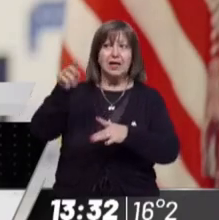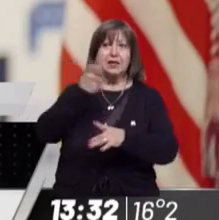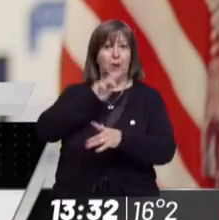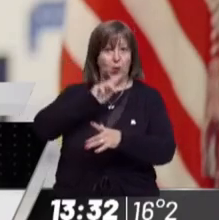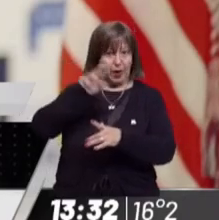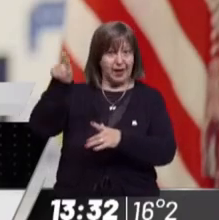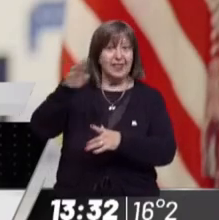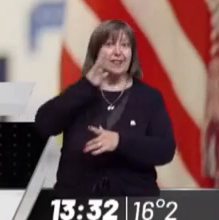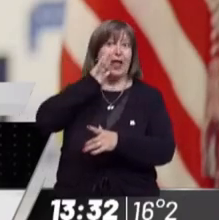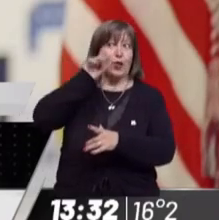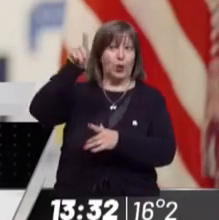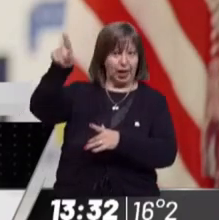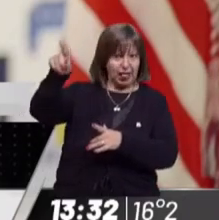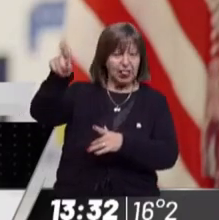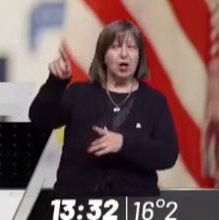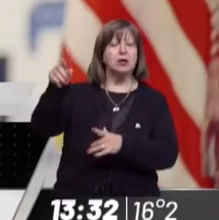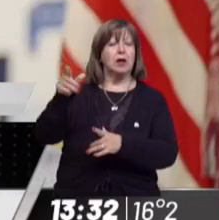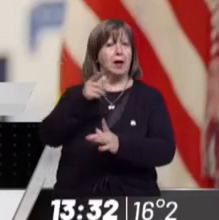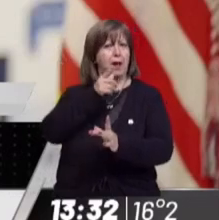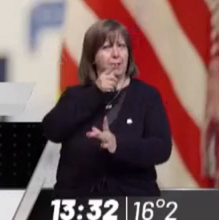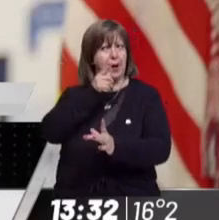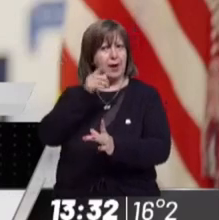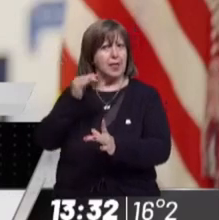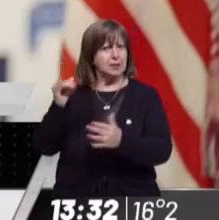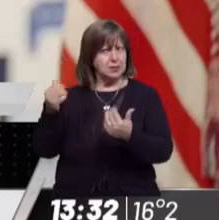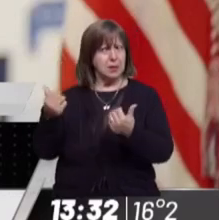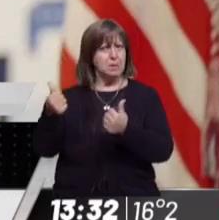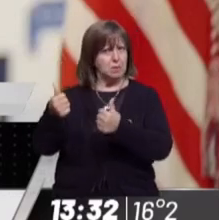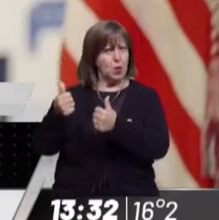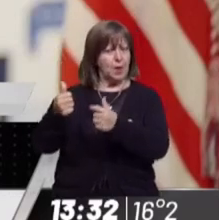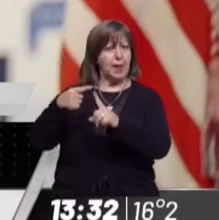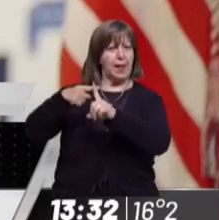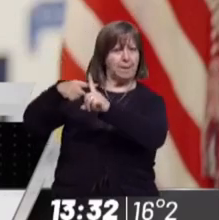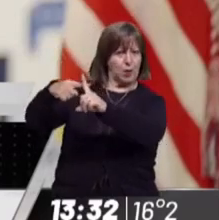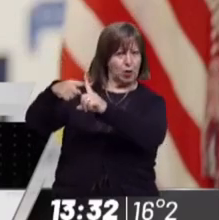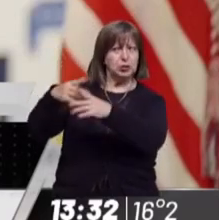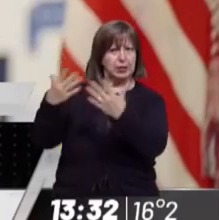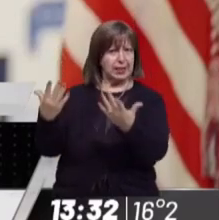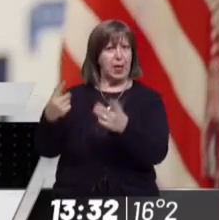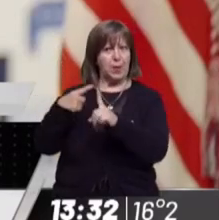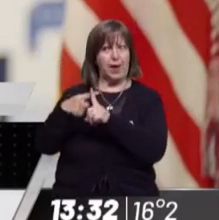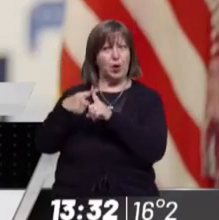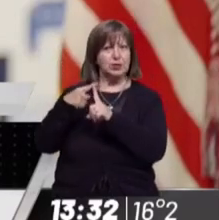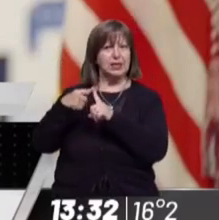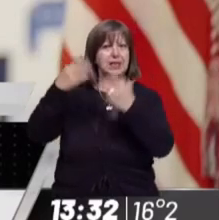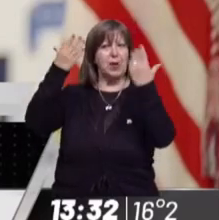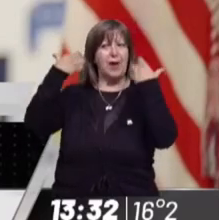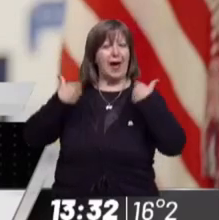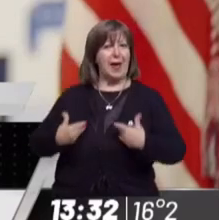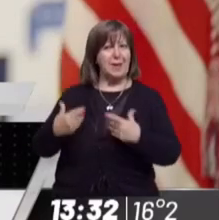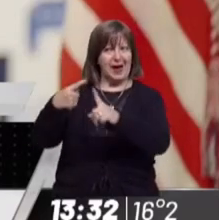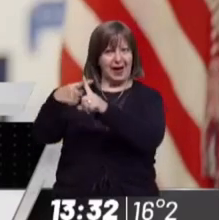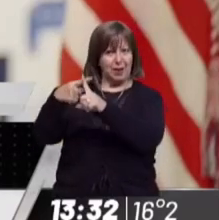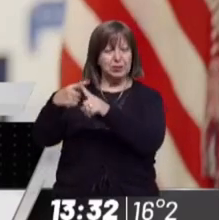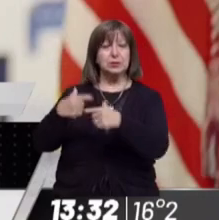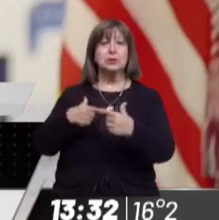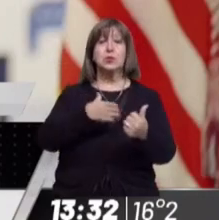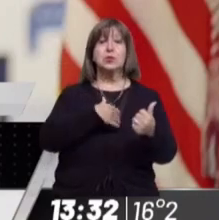mujer que va a andar muy bien entre los afroamericanos. Su padre es jamaiquino, afroamericano. Su madre